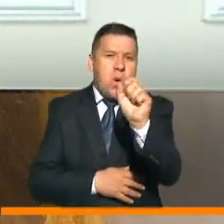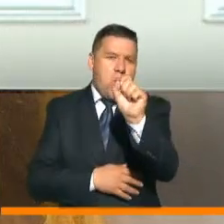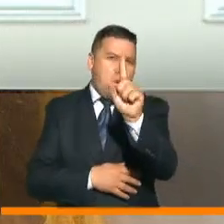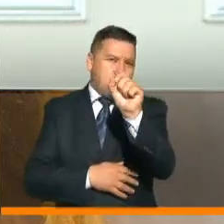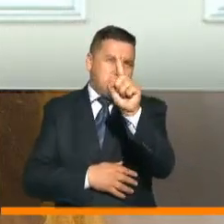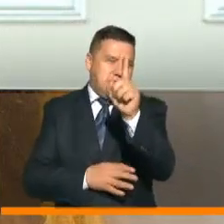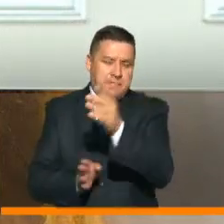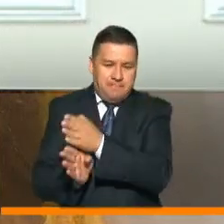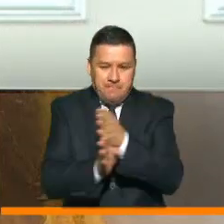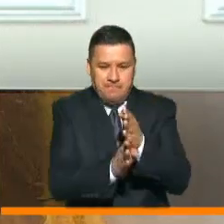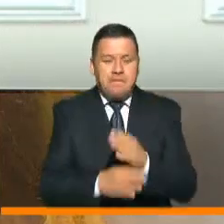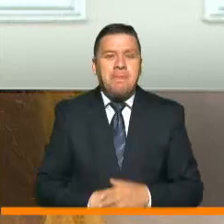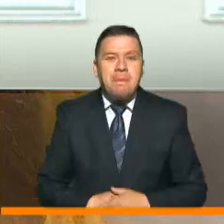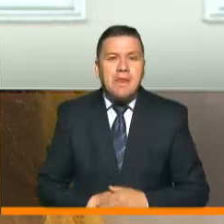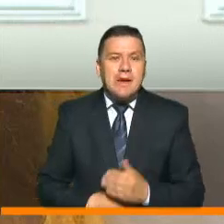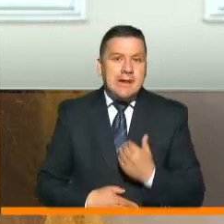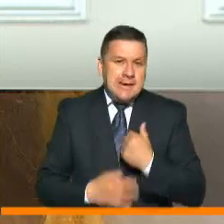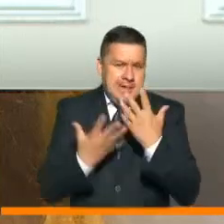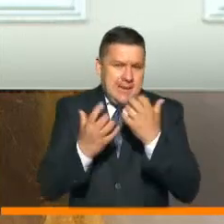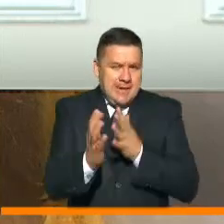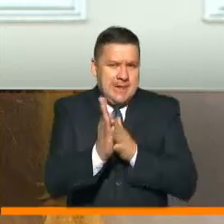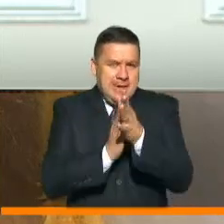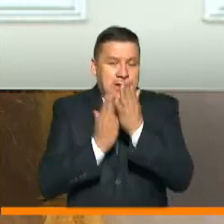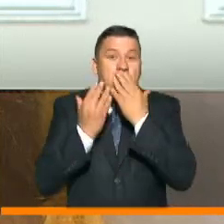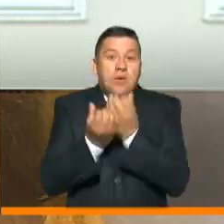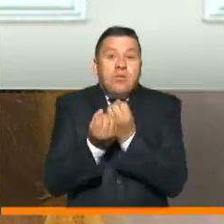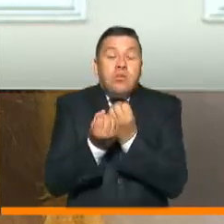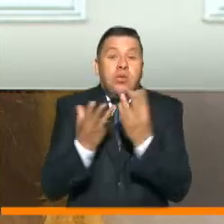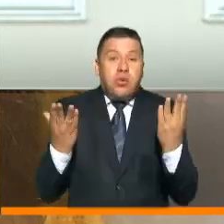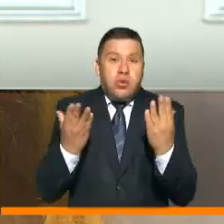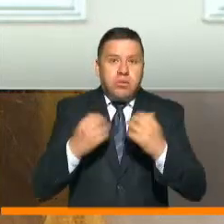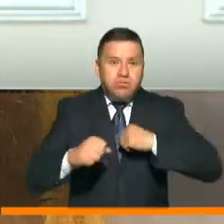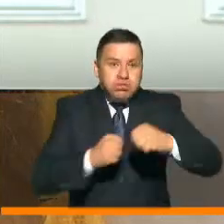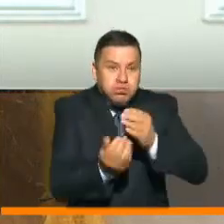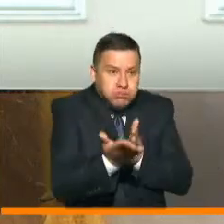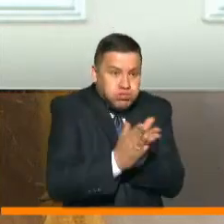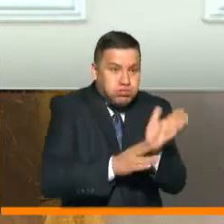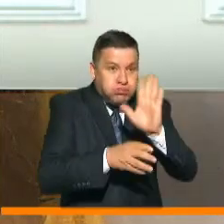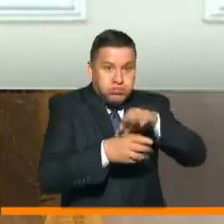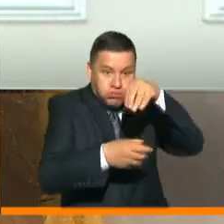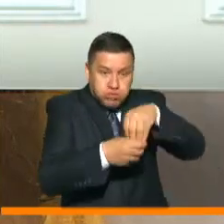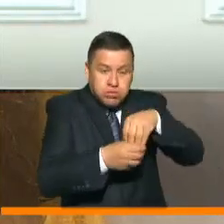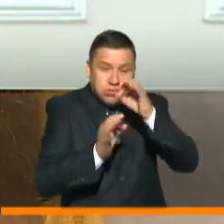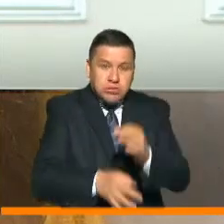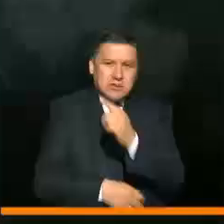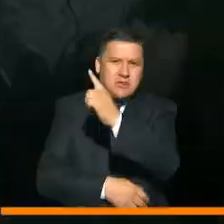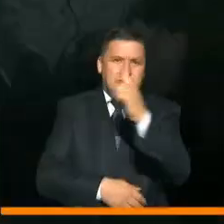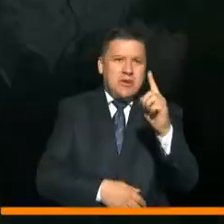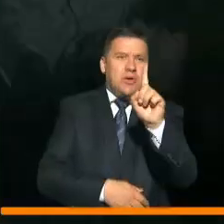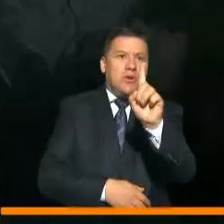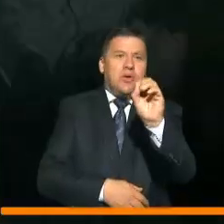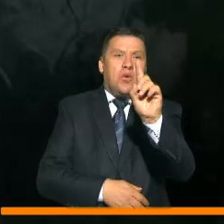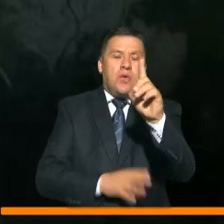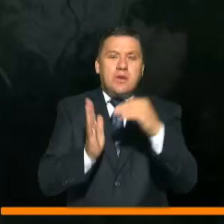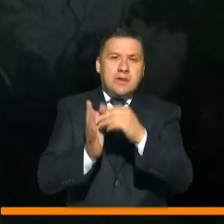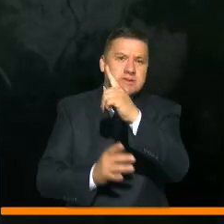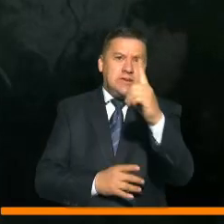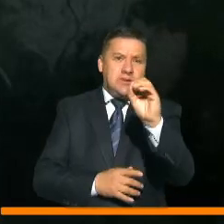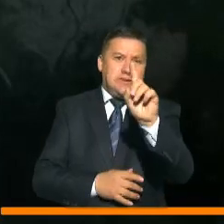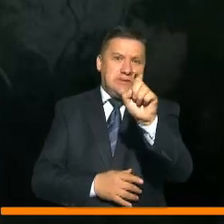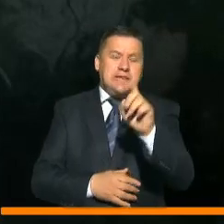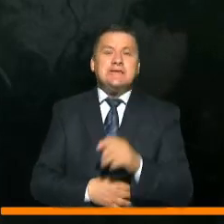1.155.411. También quisiera destacar que el número de casos activos en Colombia es de